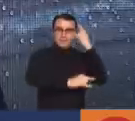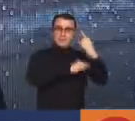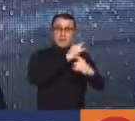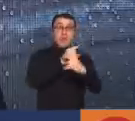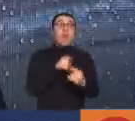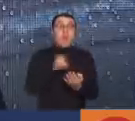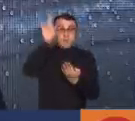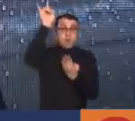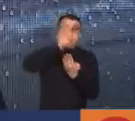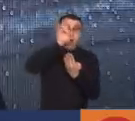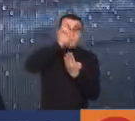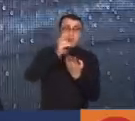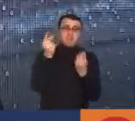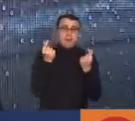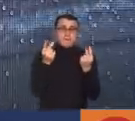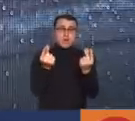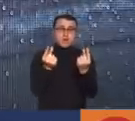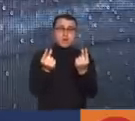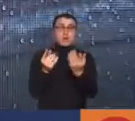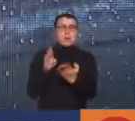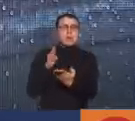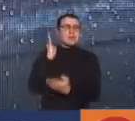sale barato.